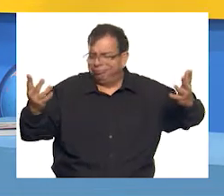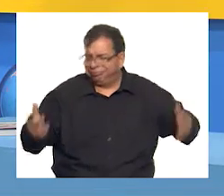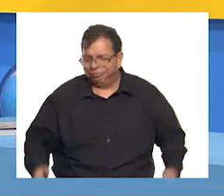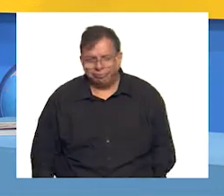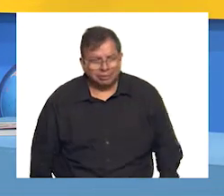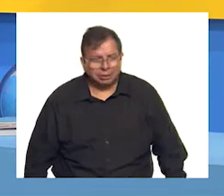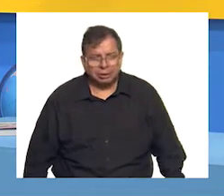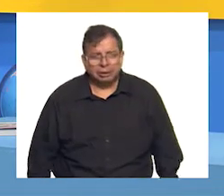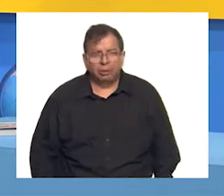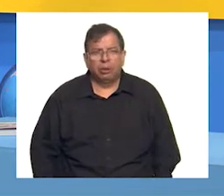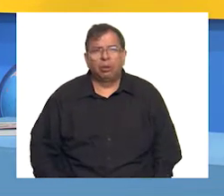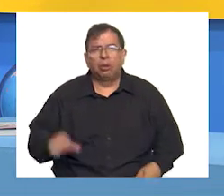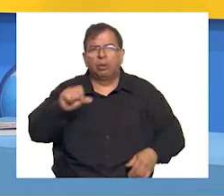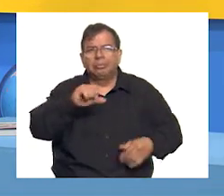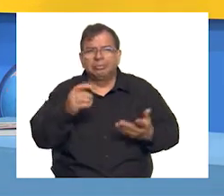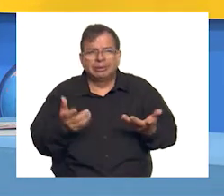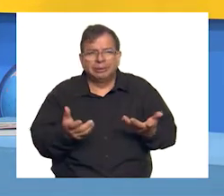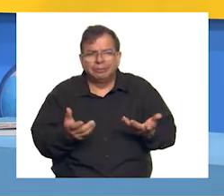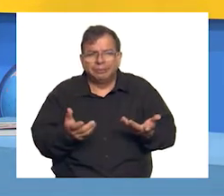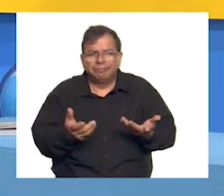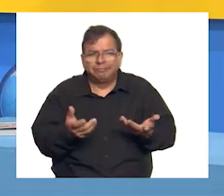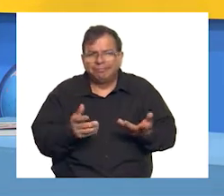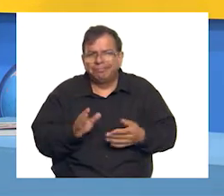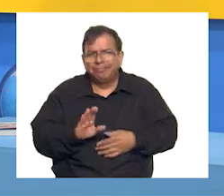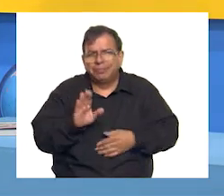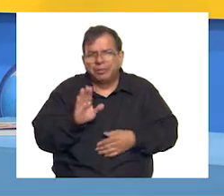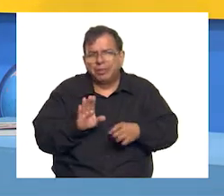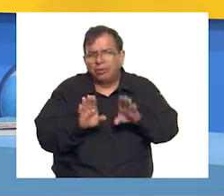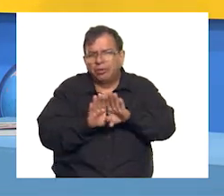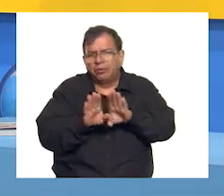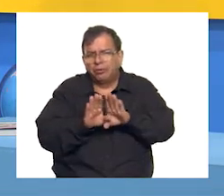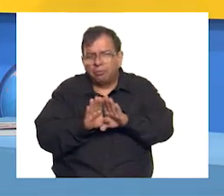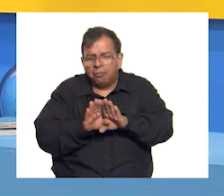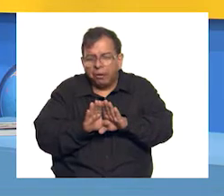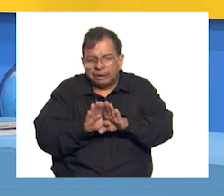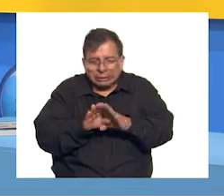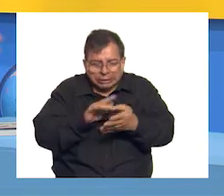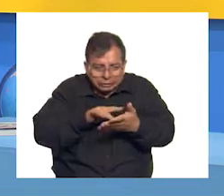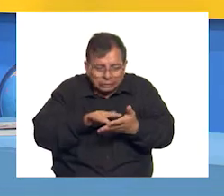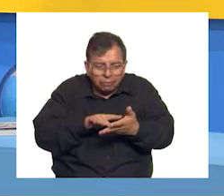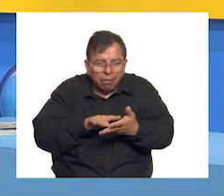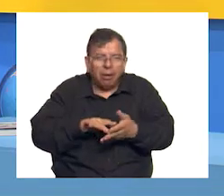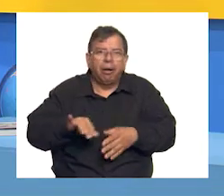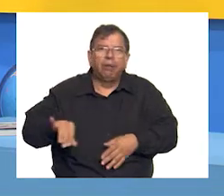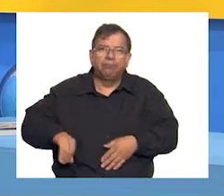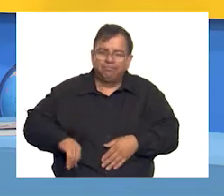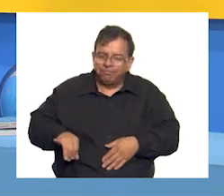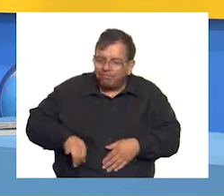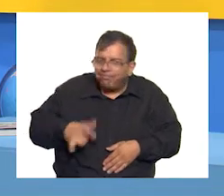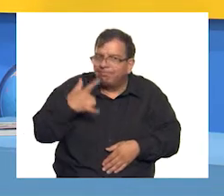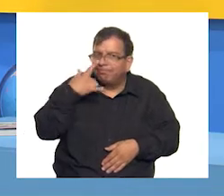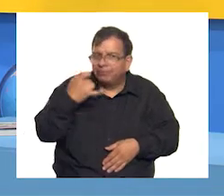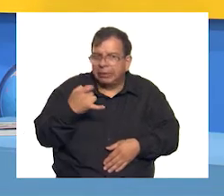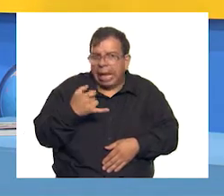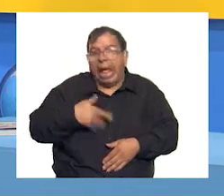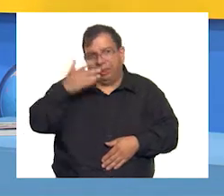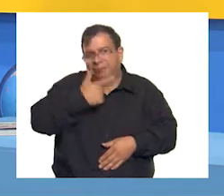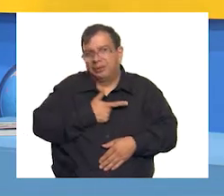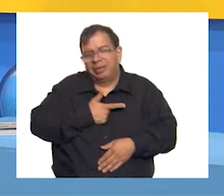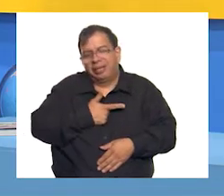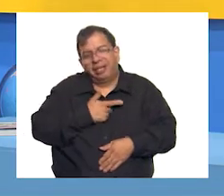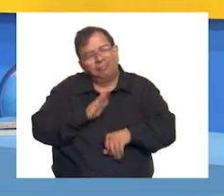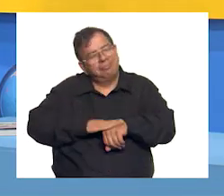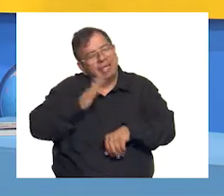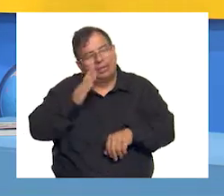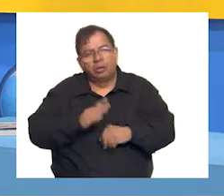hemos relacionado hoy, la verdad es que me parecen muchísimo más interesantes y curiosas las leyendas. De por sí ya me gustaban,